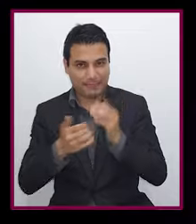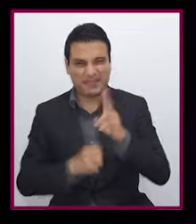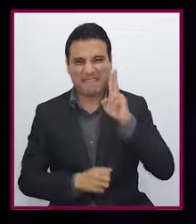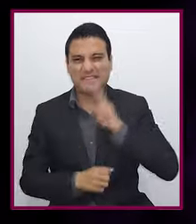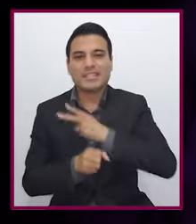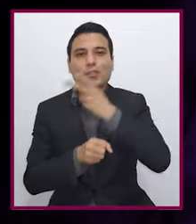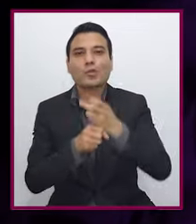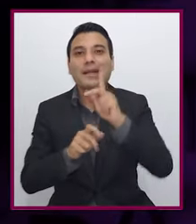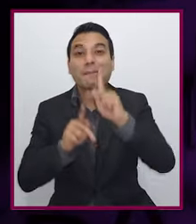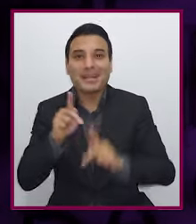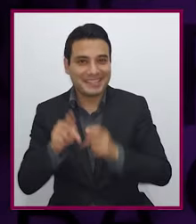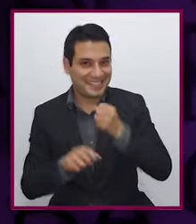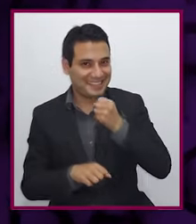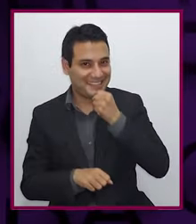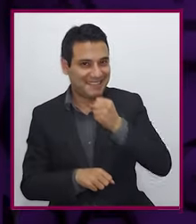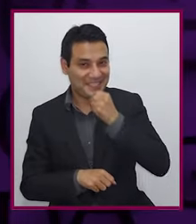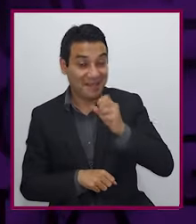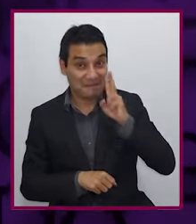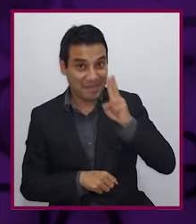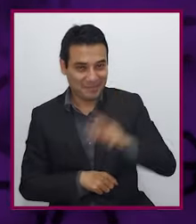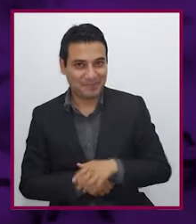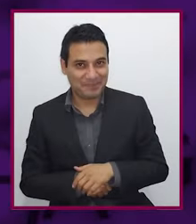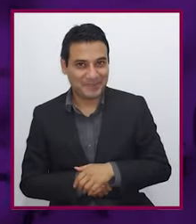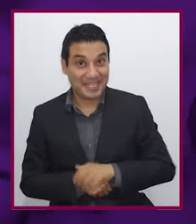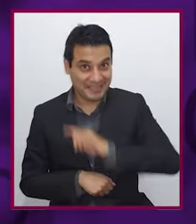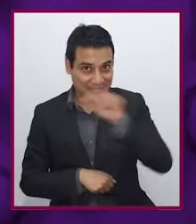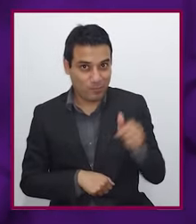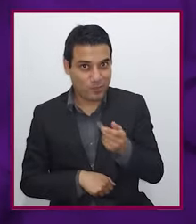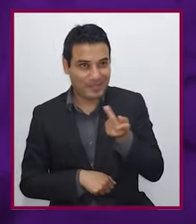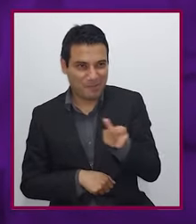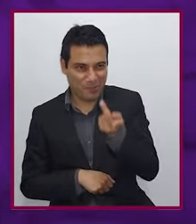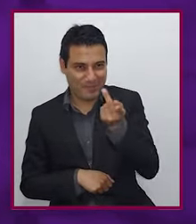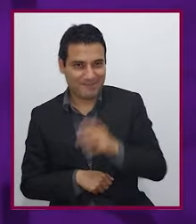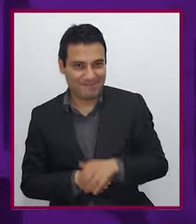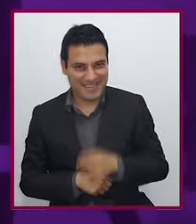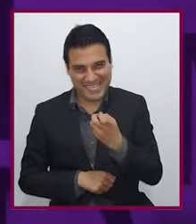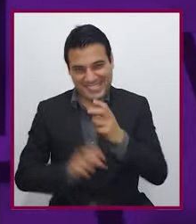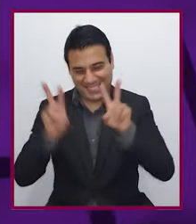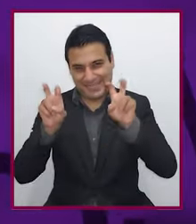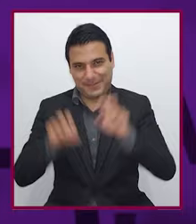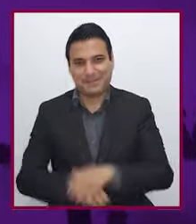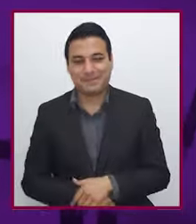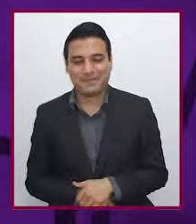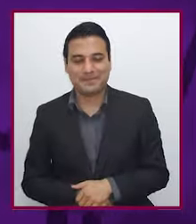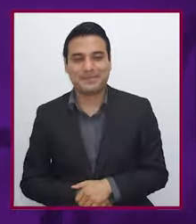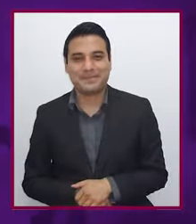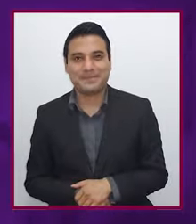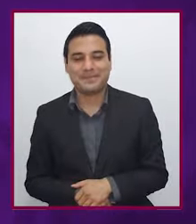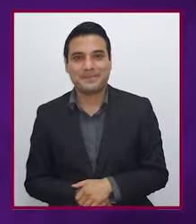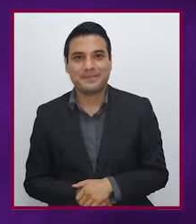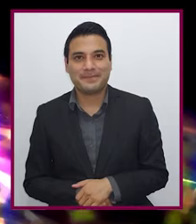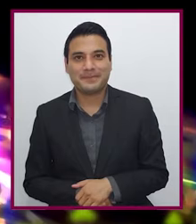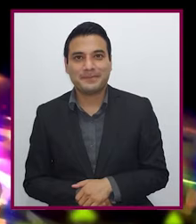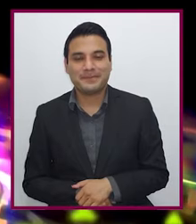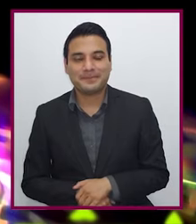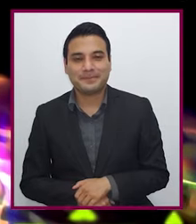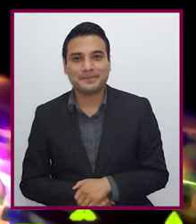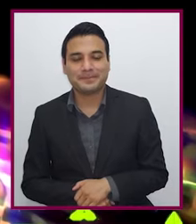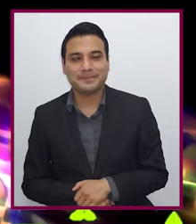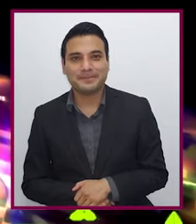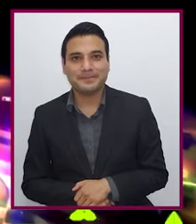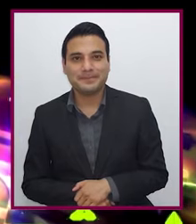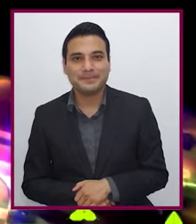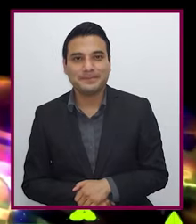Axel! Pero antes, vamos a ver la segunda parte de nuestra entrevista y aprovechamos para preguntar un poquito sobre ese tema.